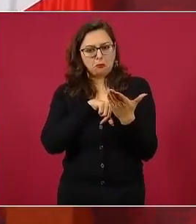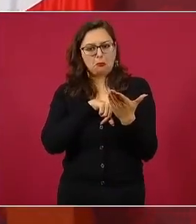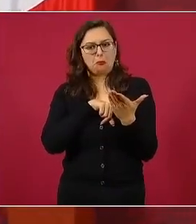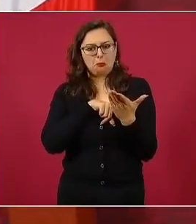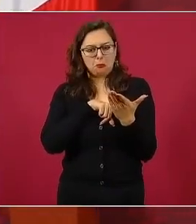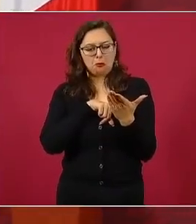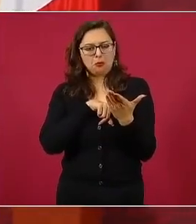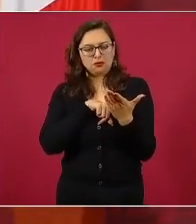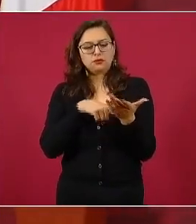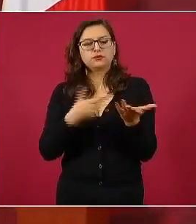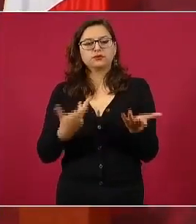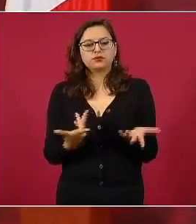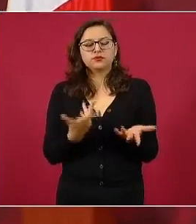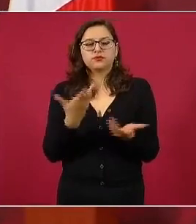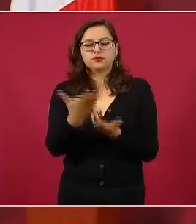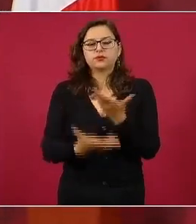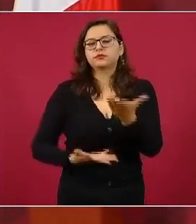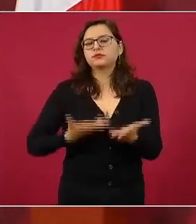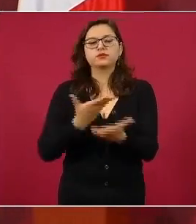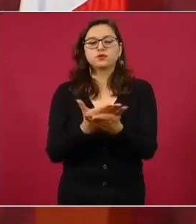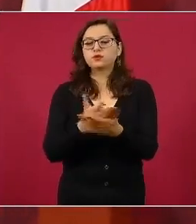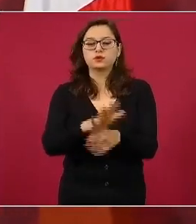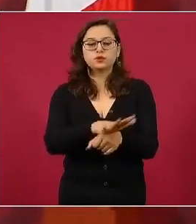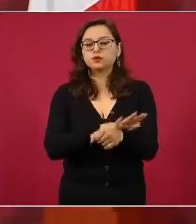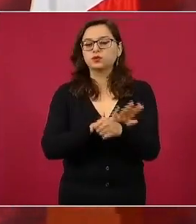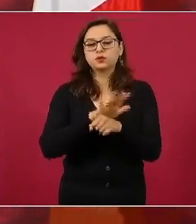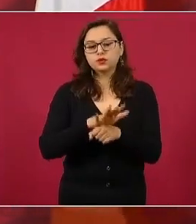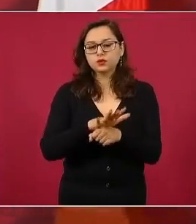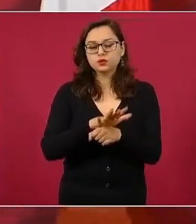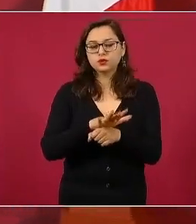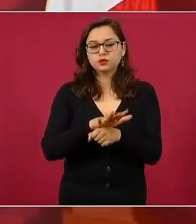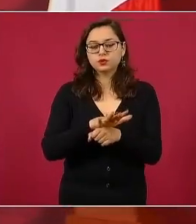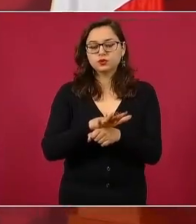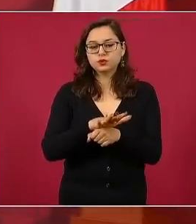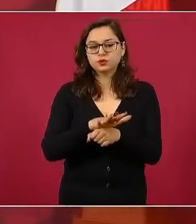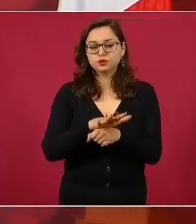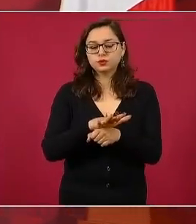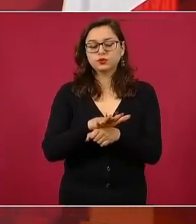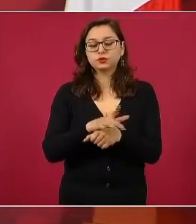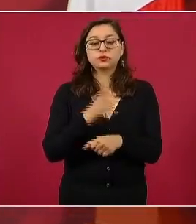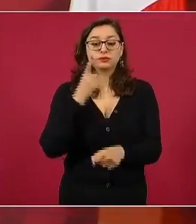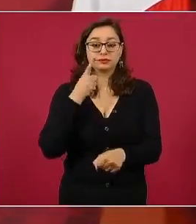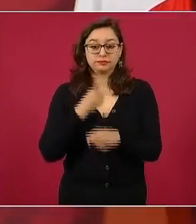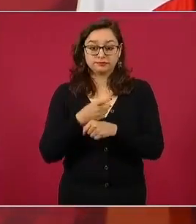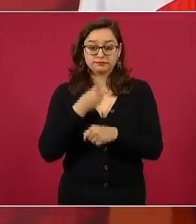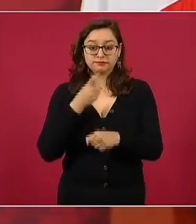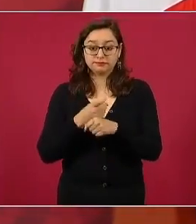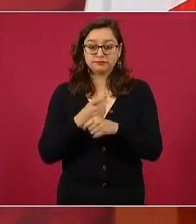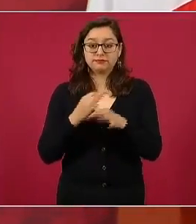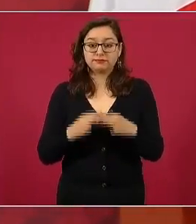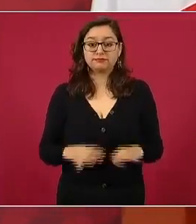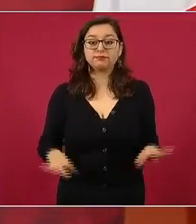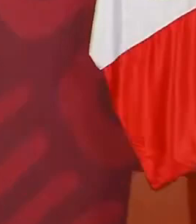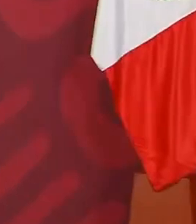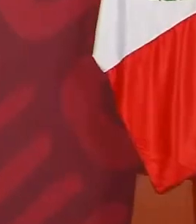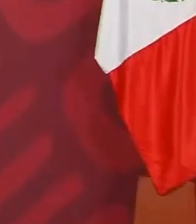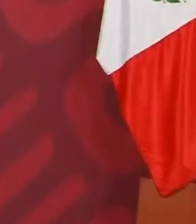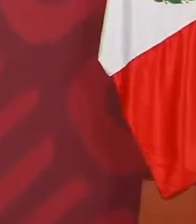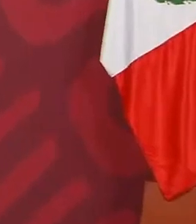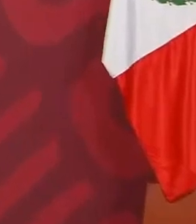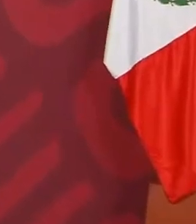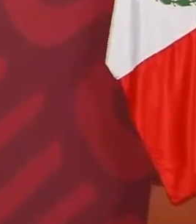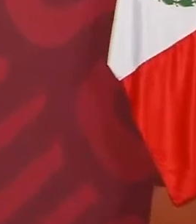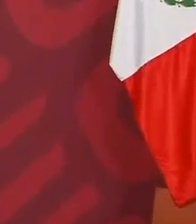Entre otras cosas, propone que destinemos un porcentaje del gasto de publicidad del